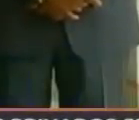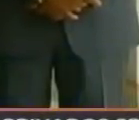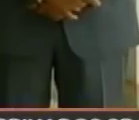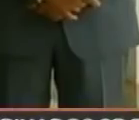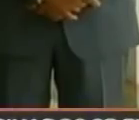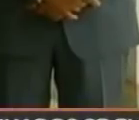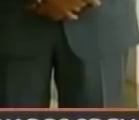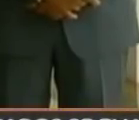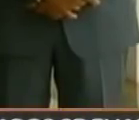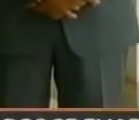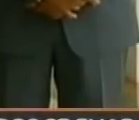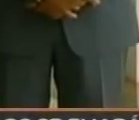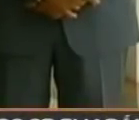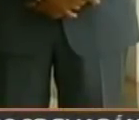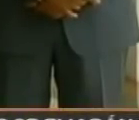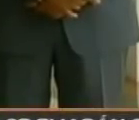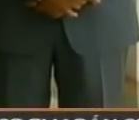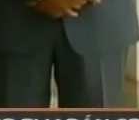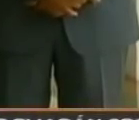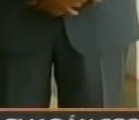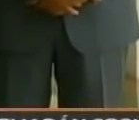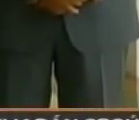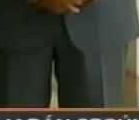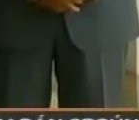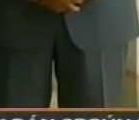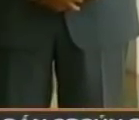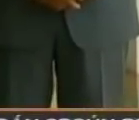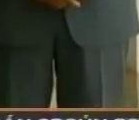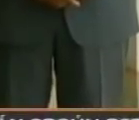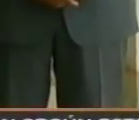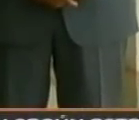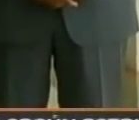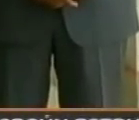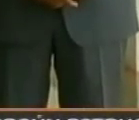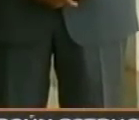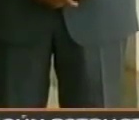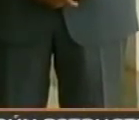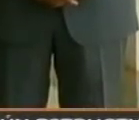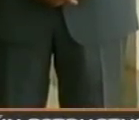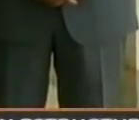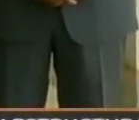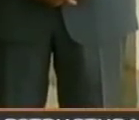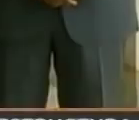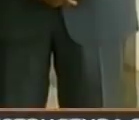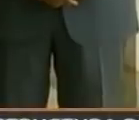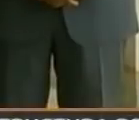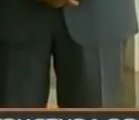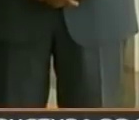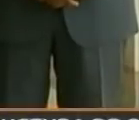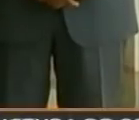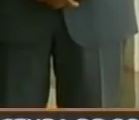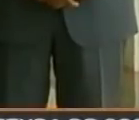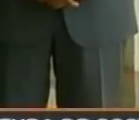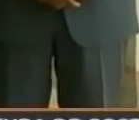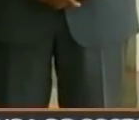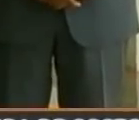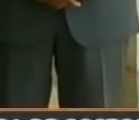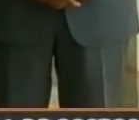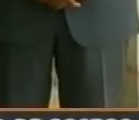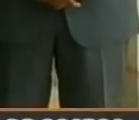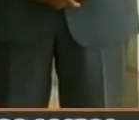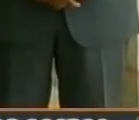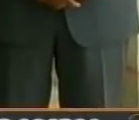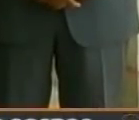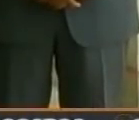cosas tan hermosas como va a explicar María Cristina Perceval inmediatamente, pero con educación, en